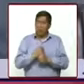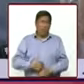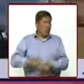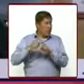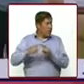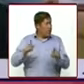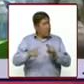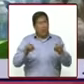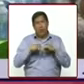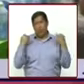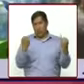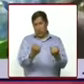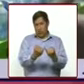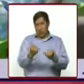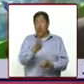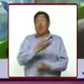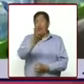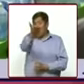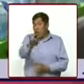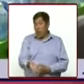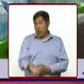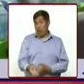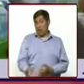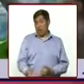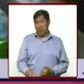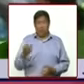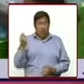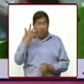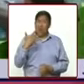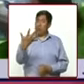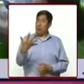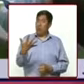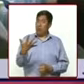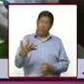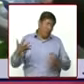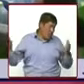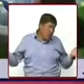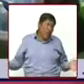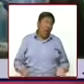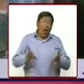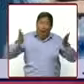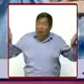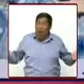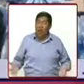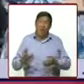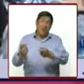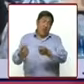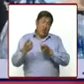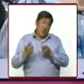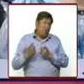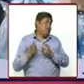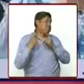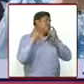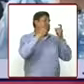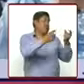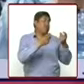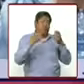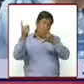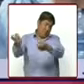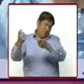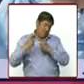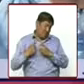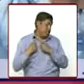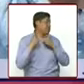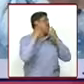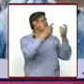distintas instituciones y los medios de comunicación como ustedes, en este caso, que han iniciado una campaña de solidaridad y apoyo a